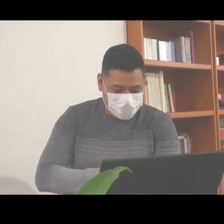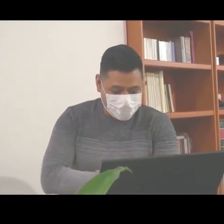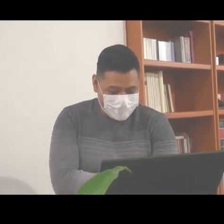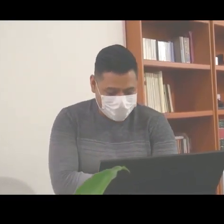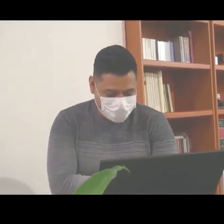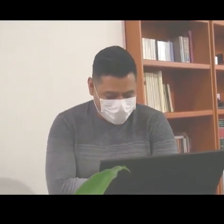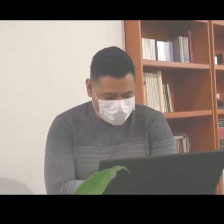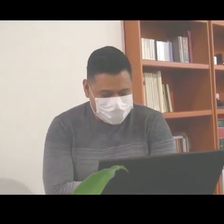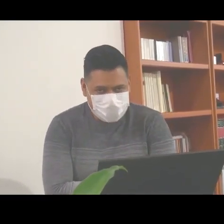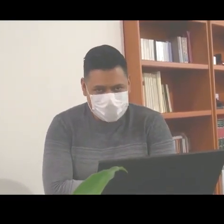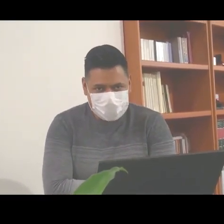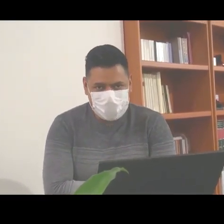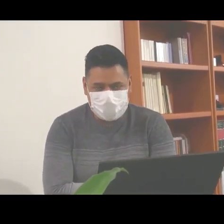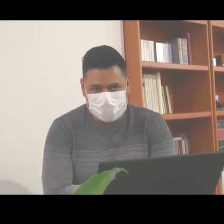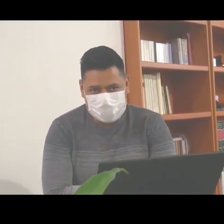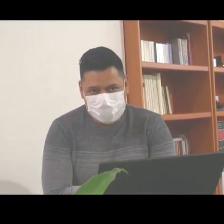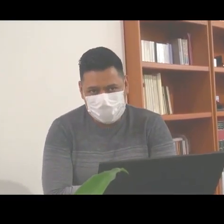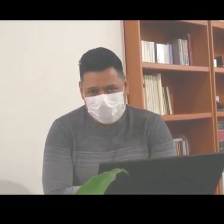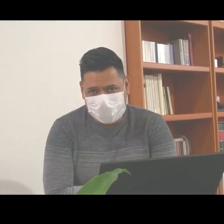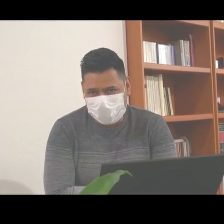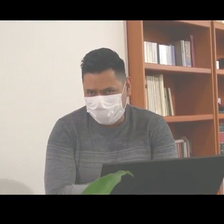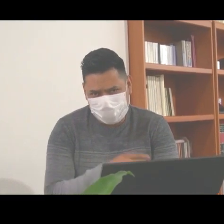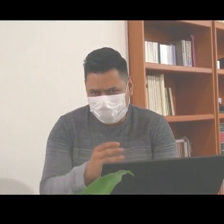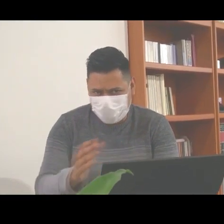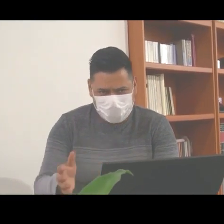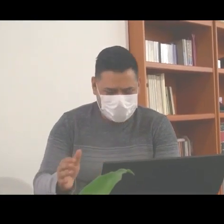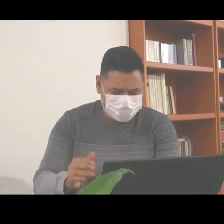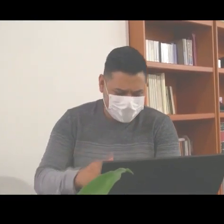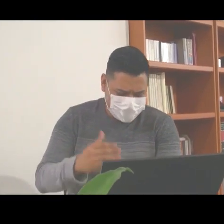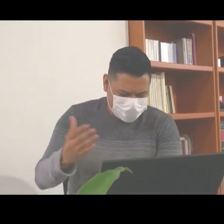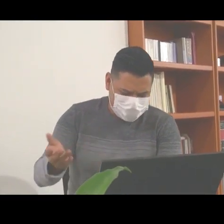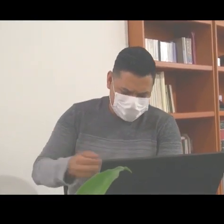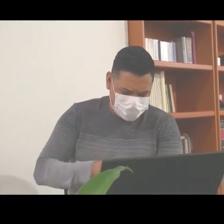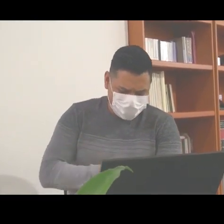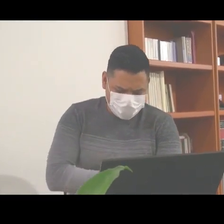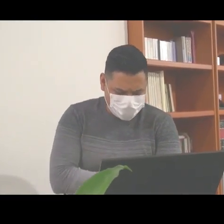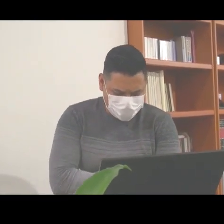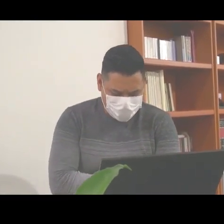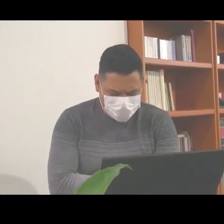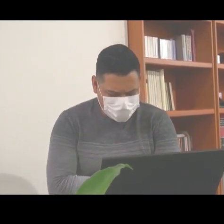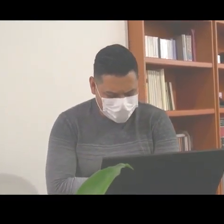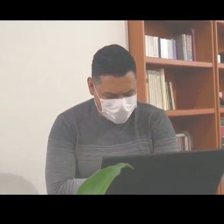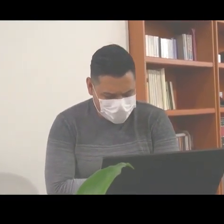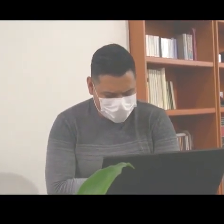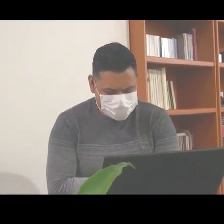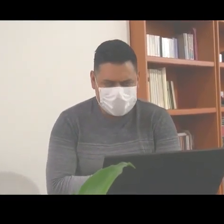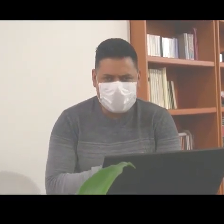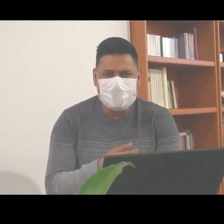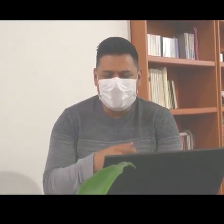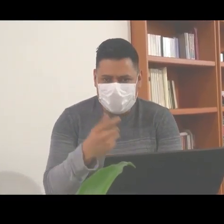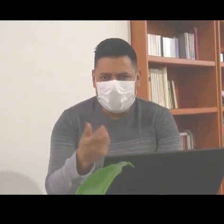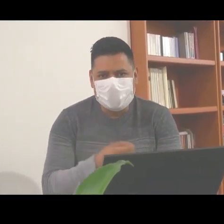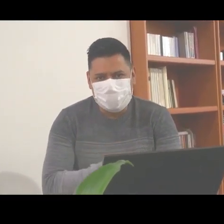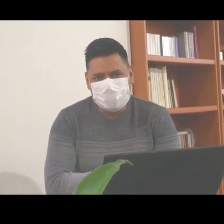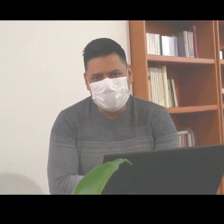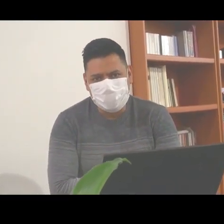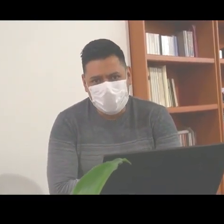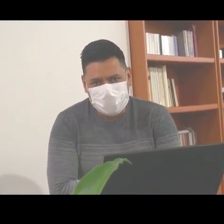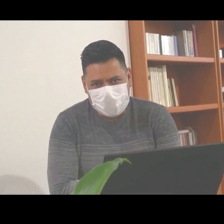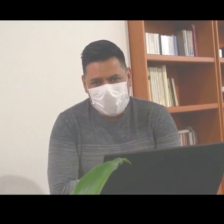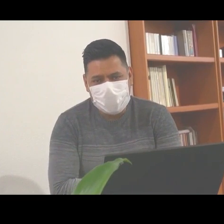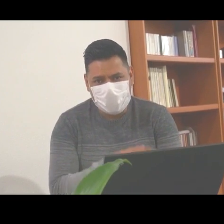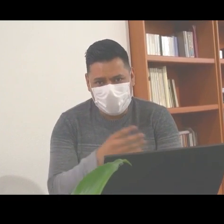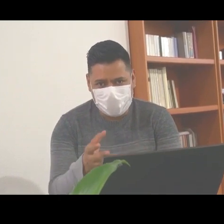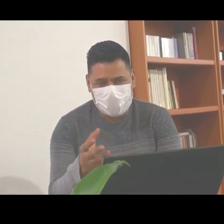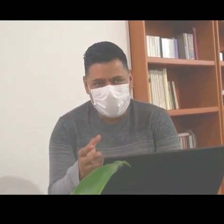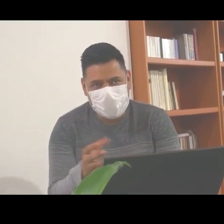Bueno, básicamente los requisitos son menores, es 2 fotografías, copia de la credencial y la solicitud como